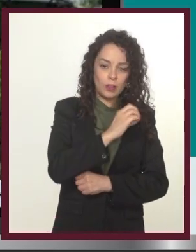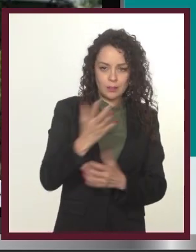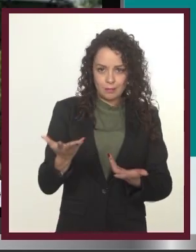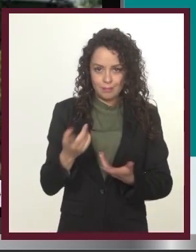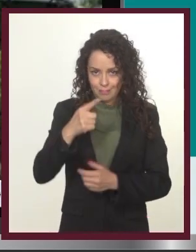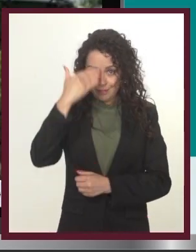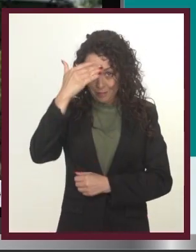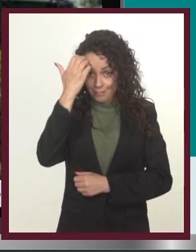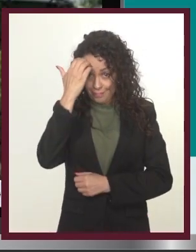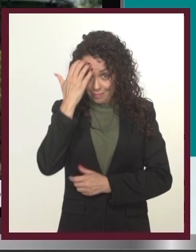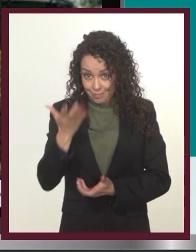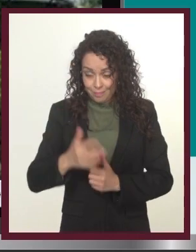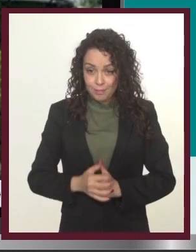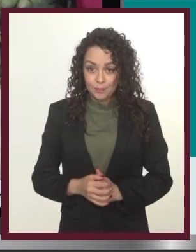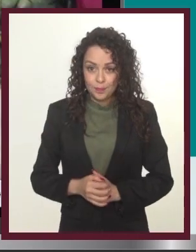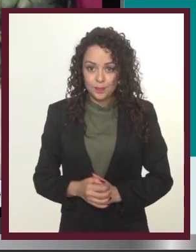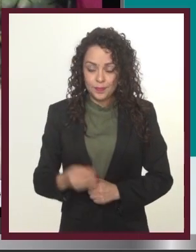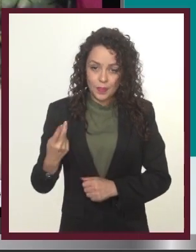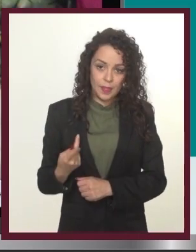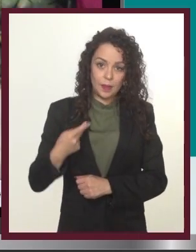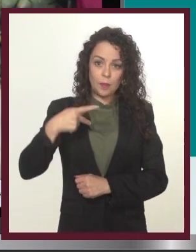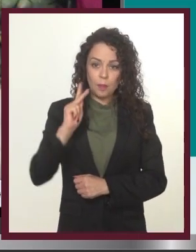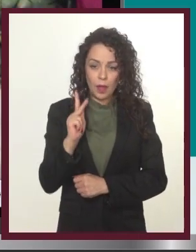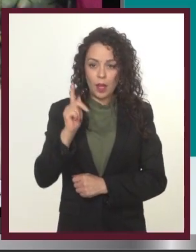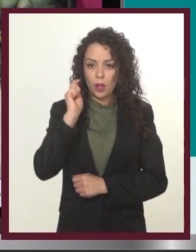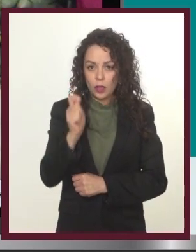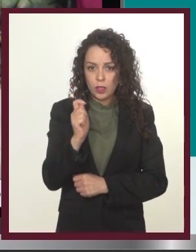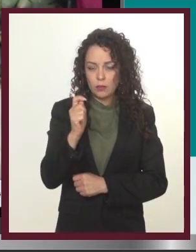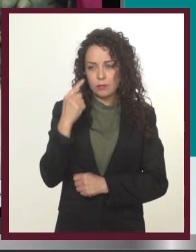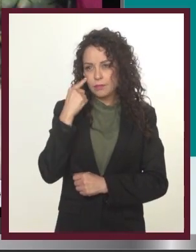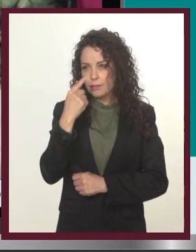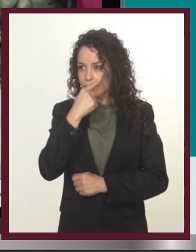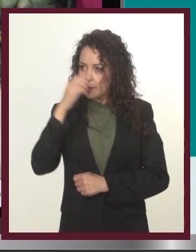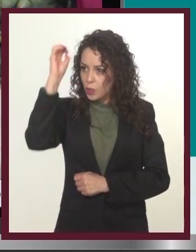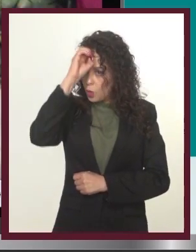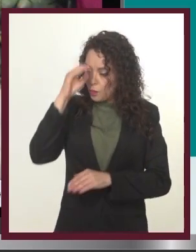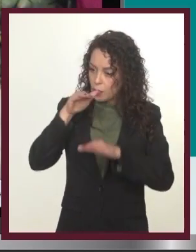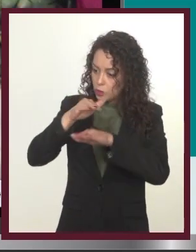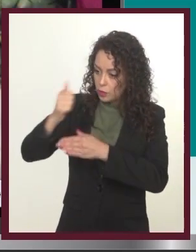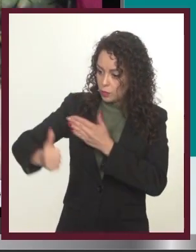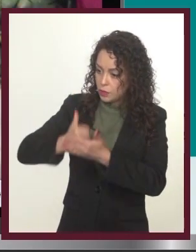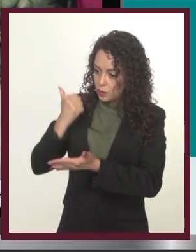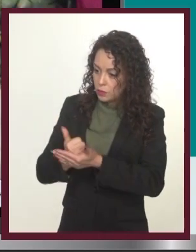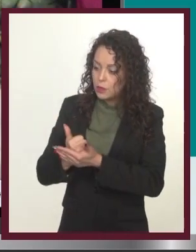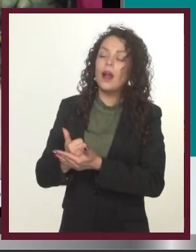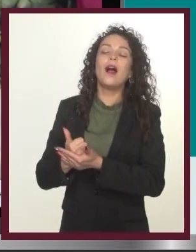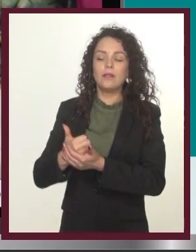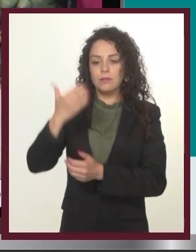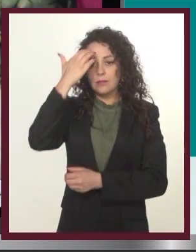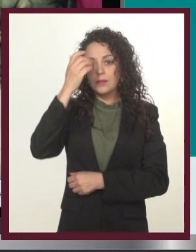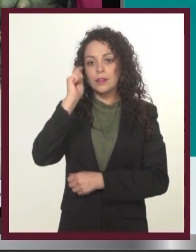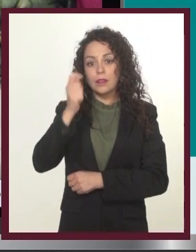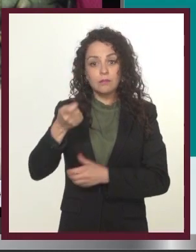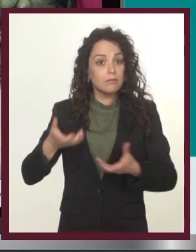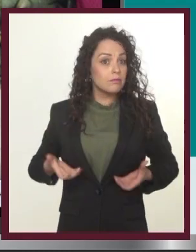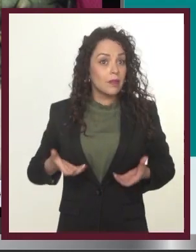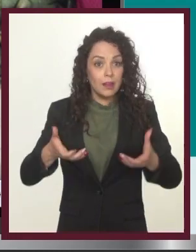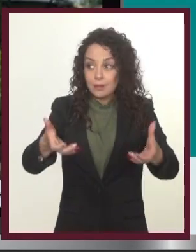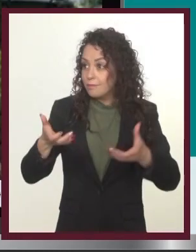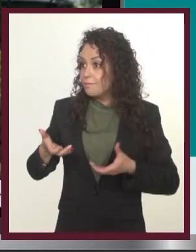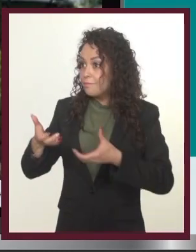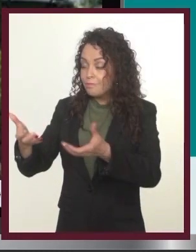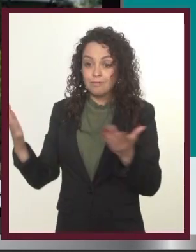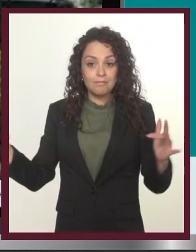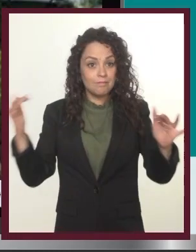historia antropológicamente, pero desde el punto de vista urbano, pues lo que te ubica precisamente son los espacios